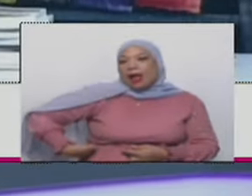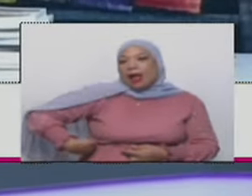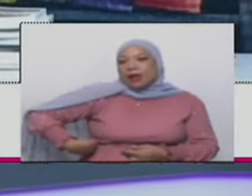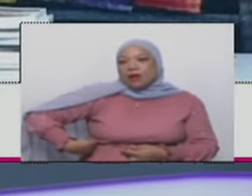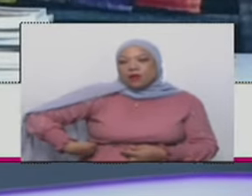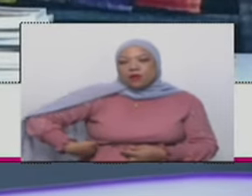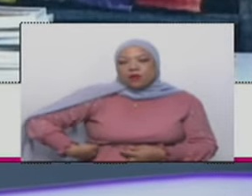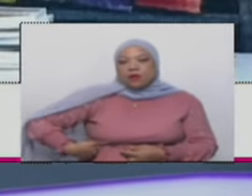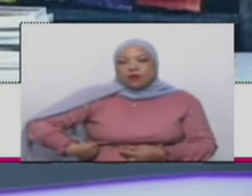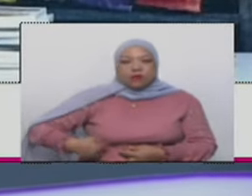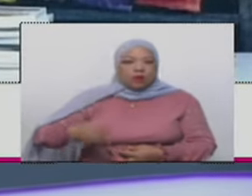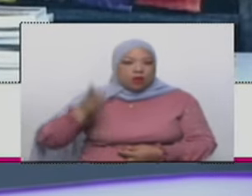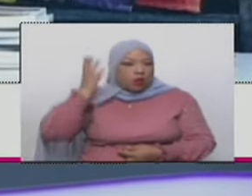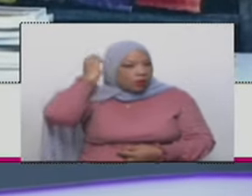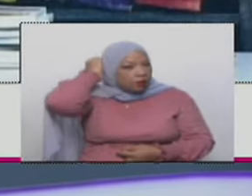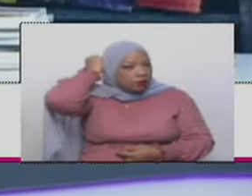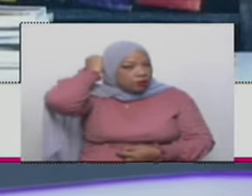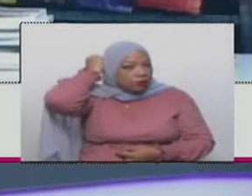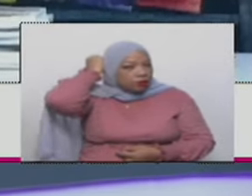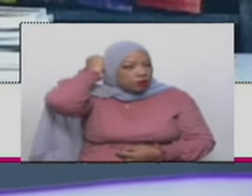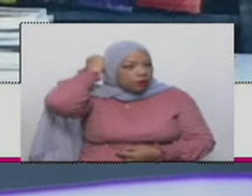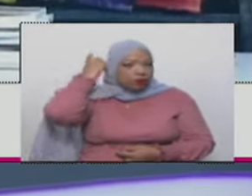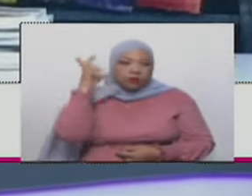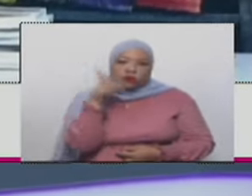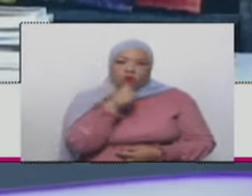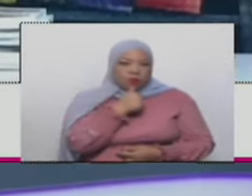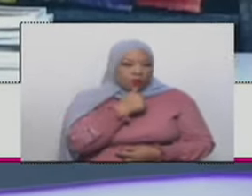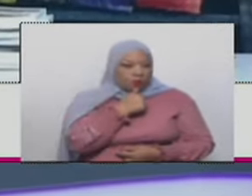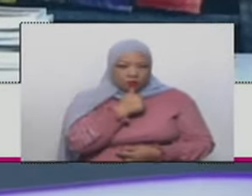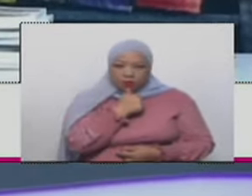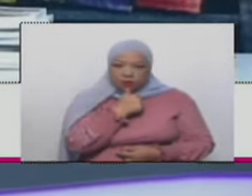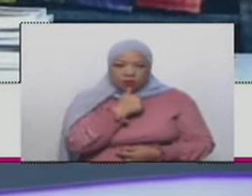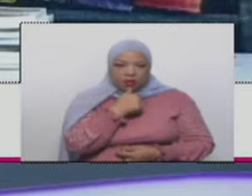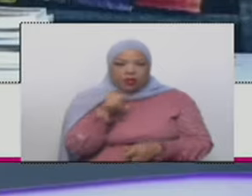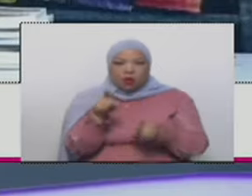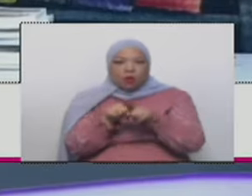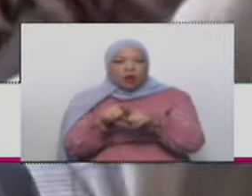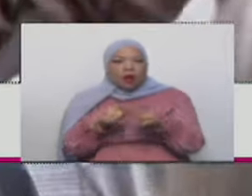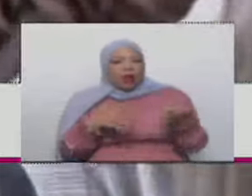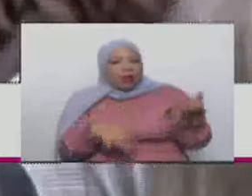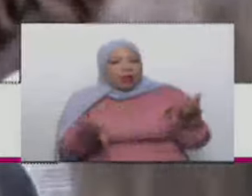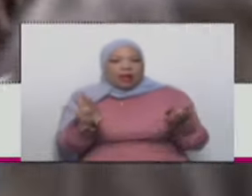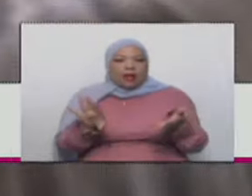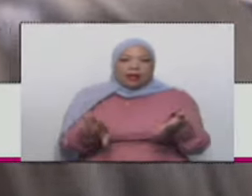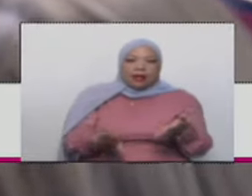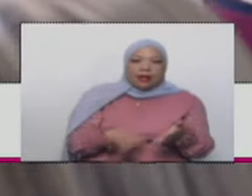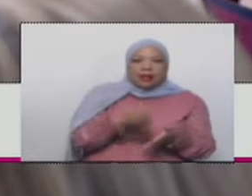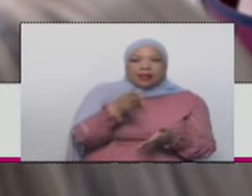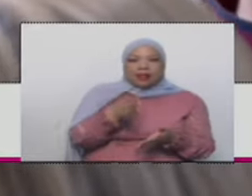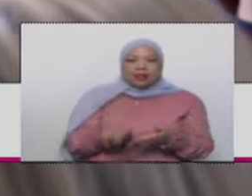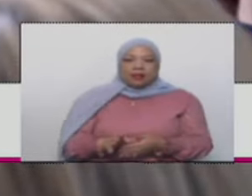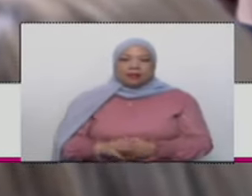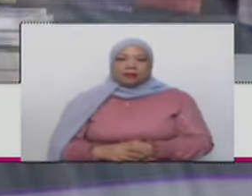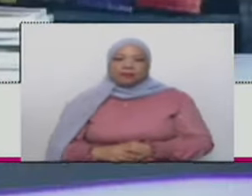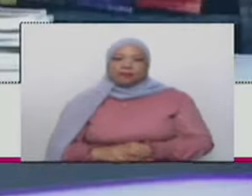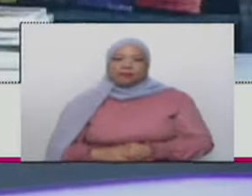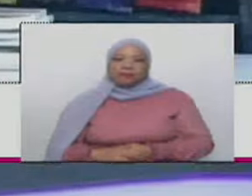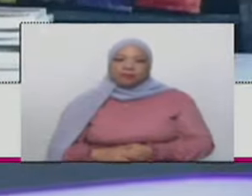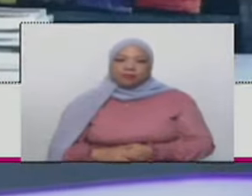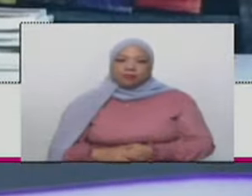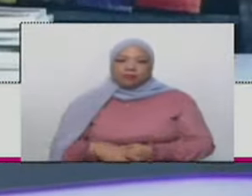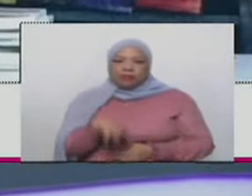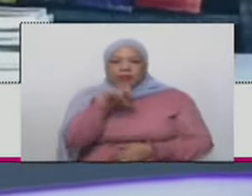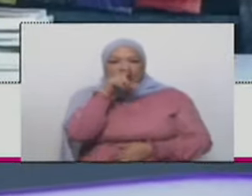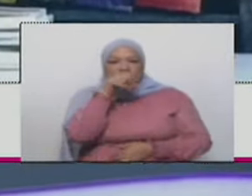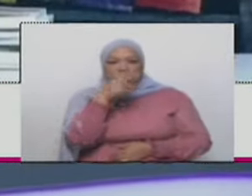usaba coleta. Se parecía a John Lennon en la época y hablaba raro,